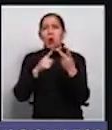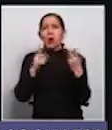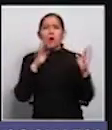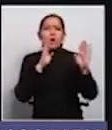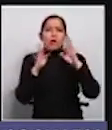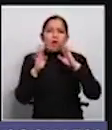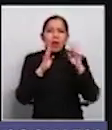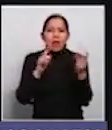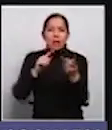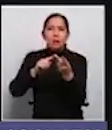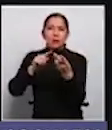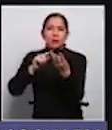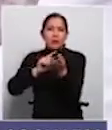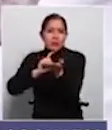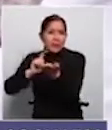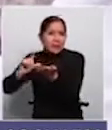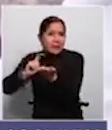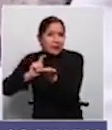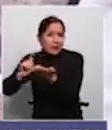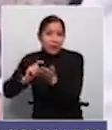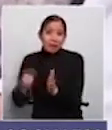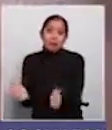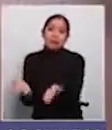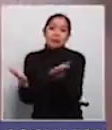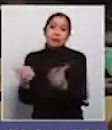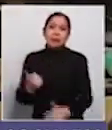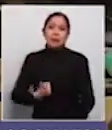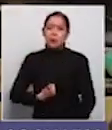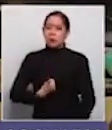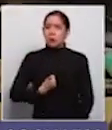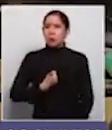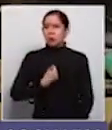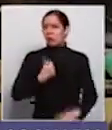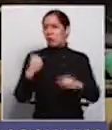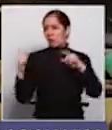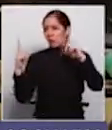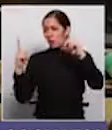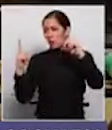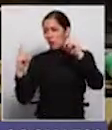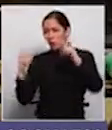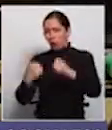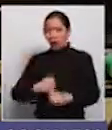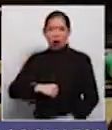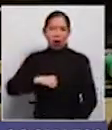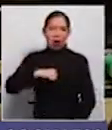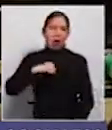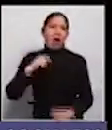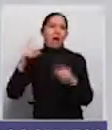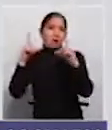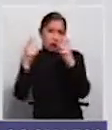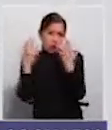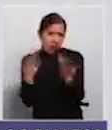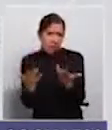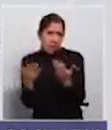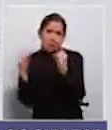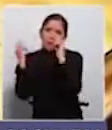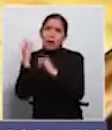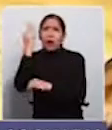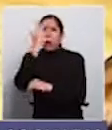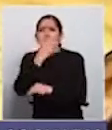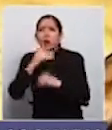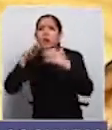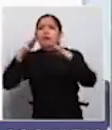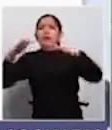que promocionan el ego, promocionan las caras bonitas, las imágenes lindas, los